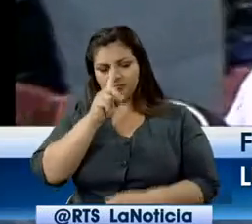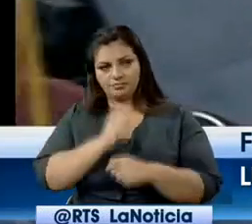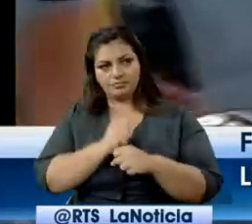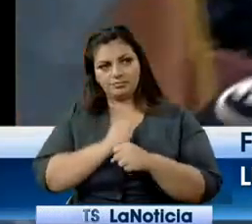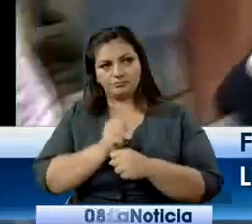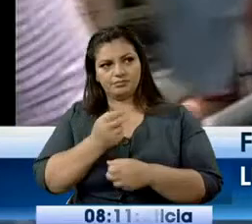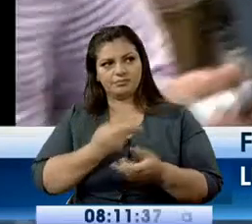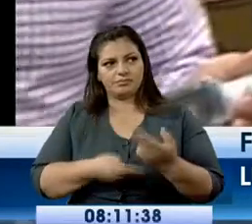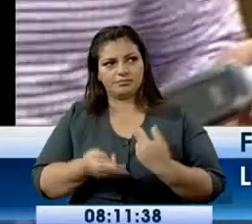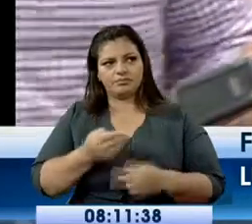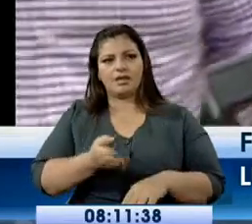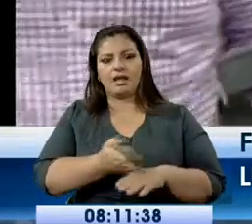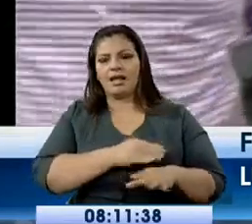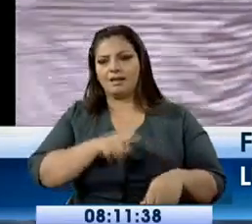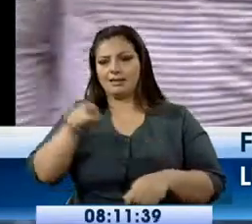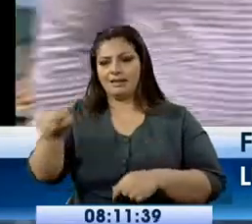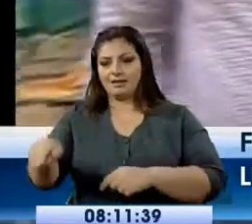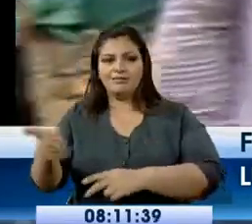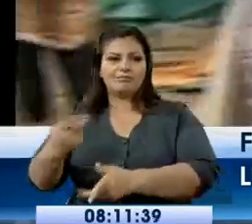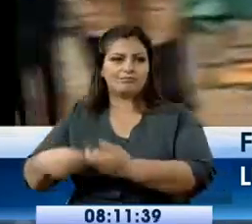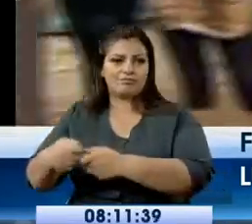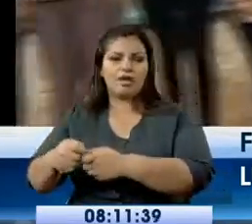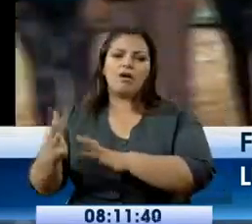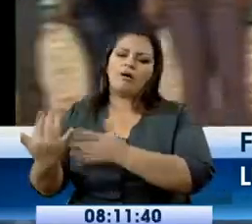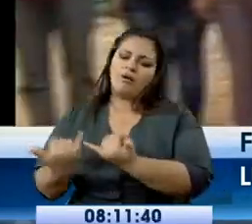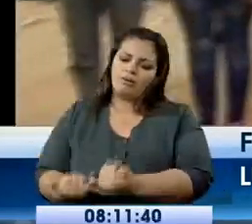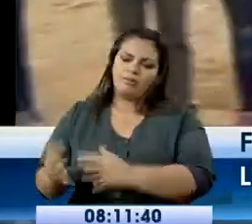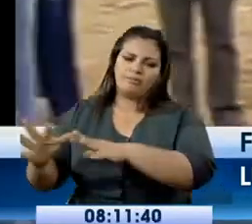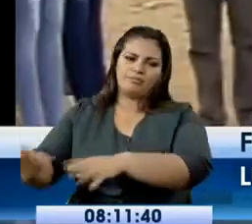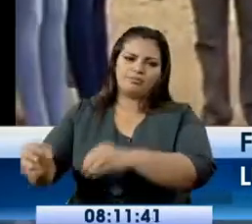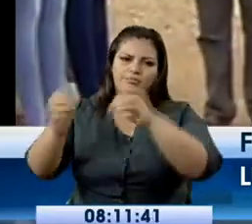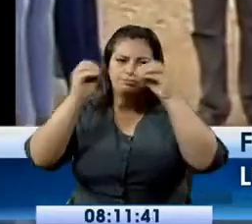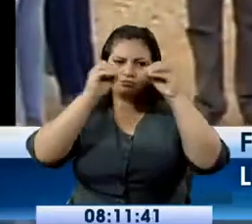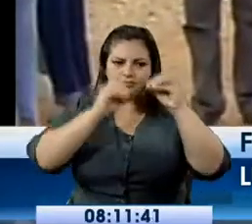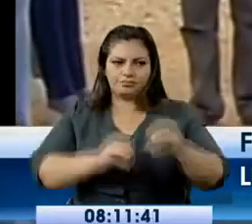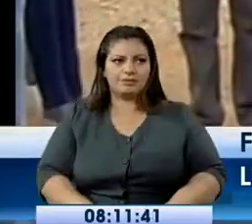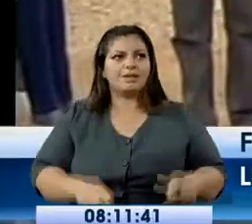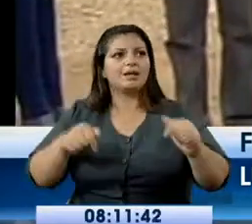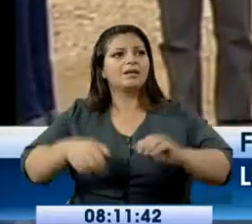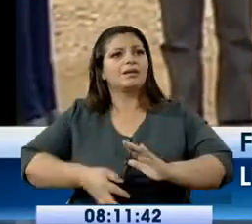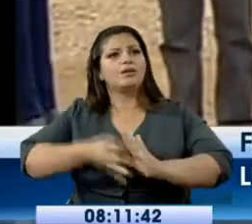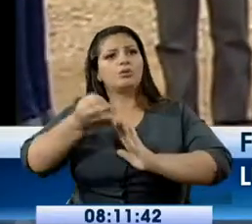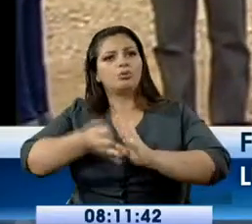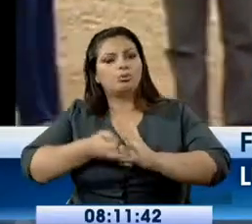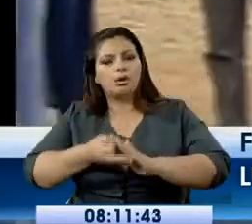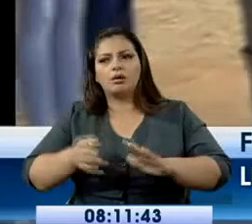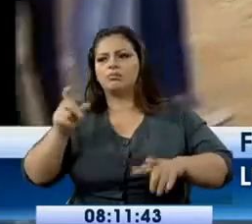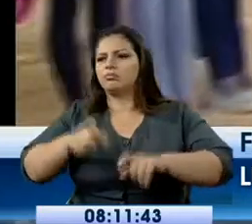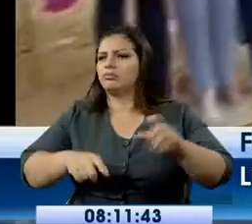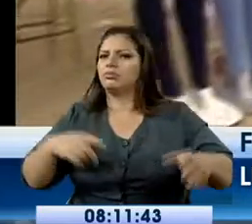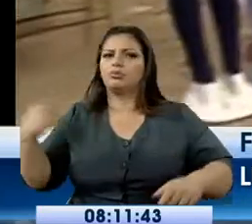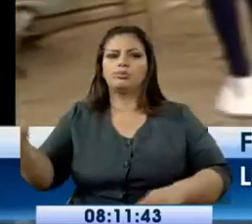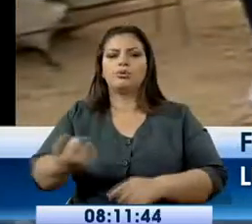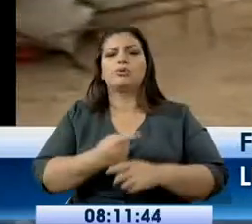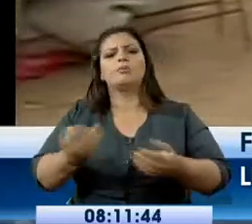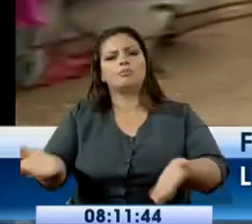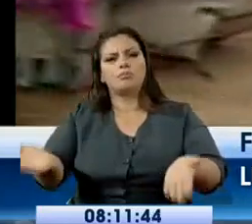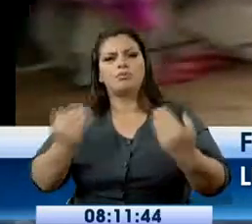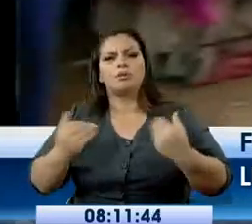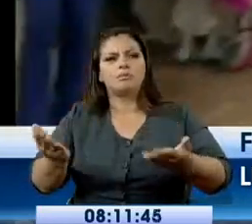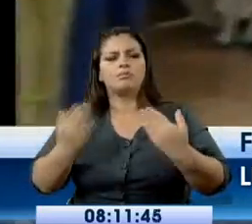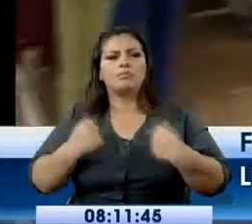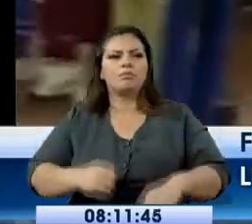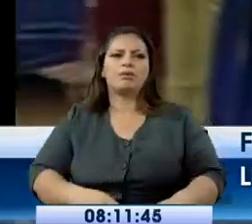estamos hoy acá. Y invitamos a todos los durandeños, a toda la gente de todos los sitios que nos ven, que vengan a